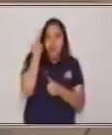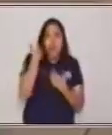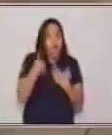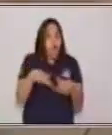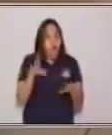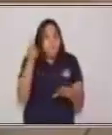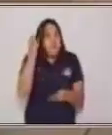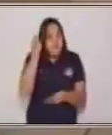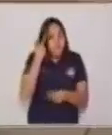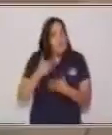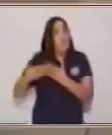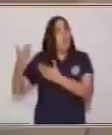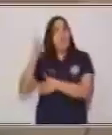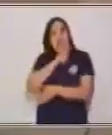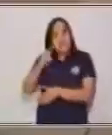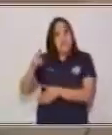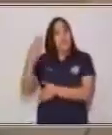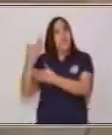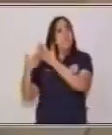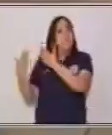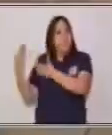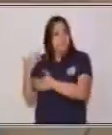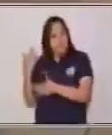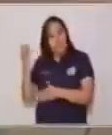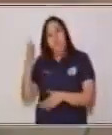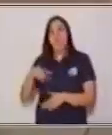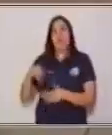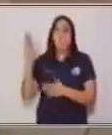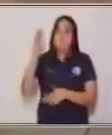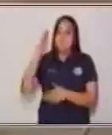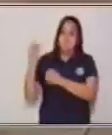la semana pasada. Entonces, acompáñenme.